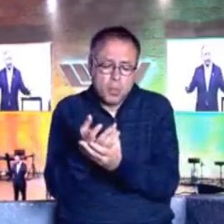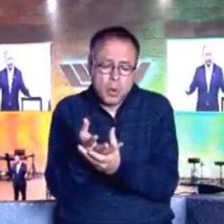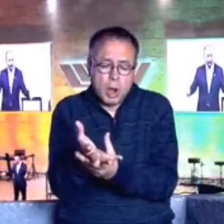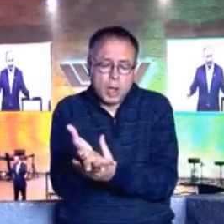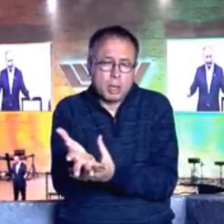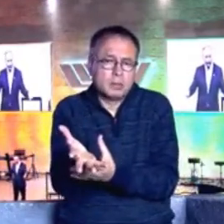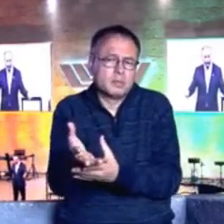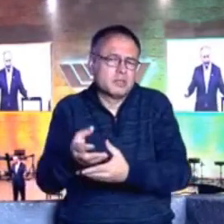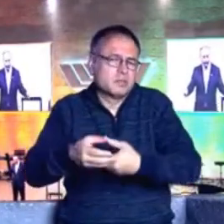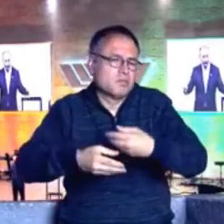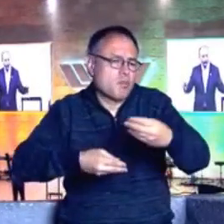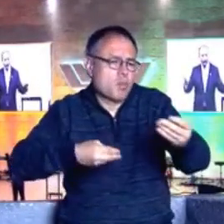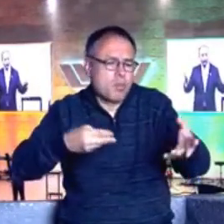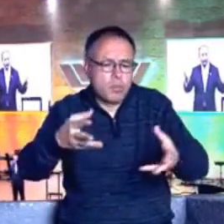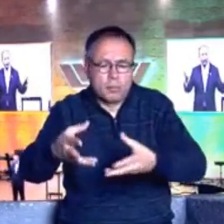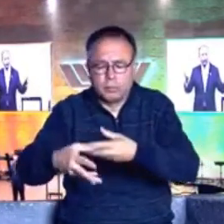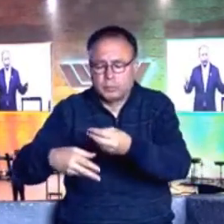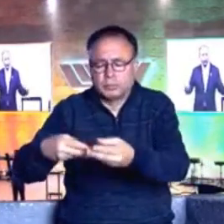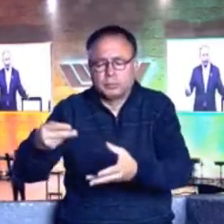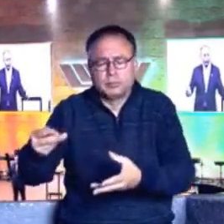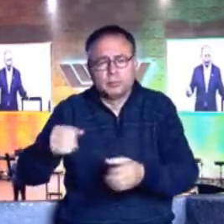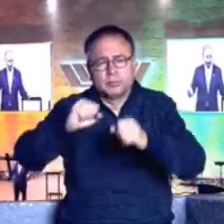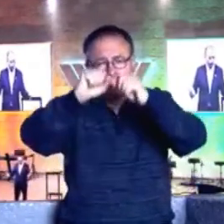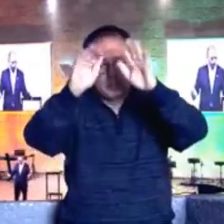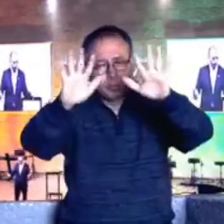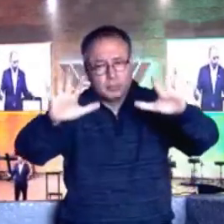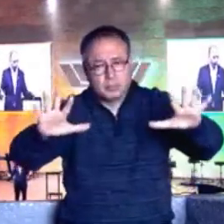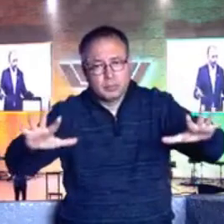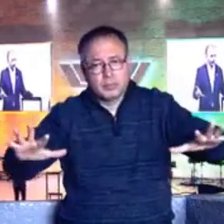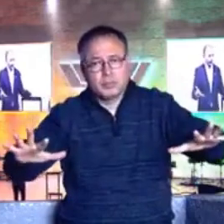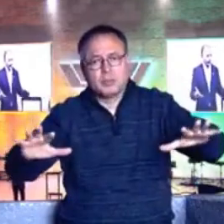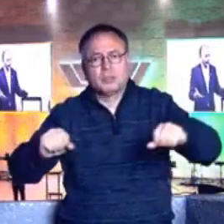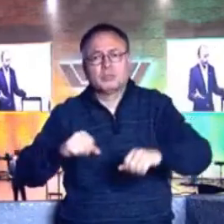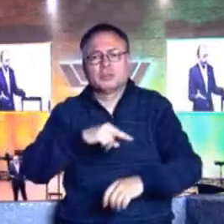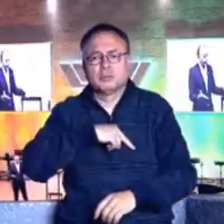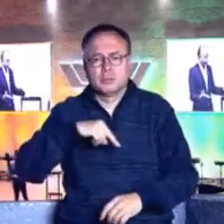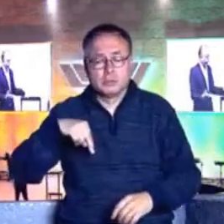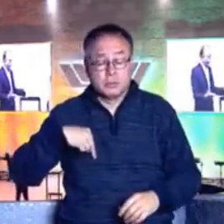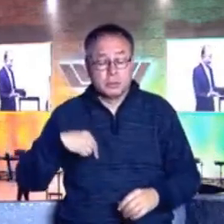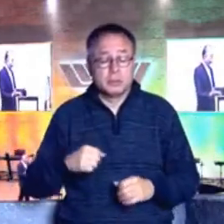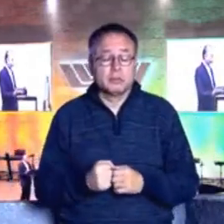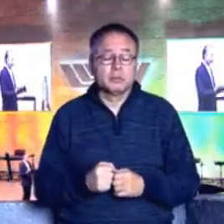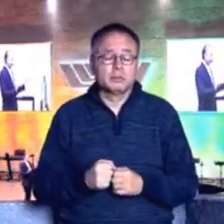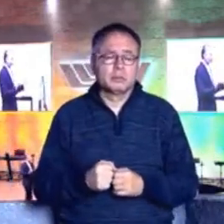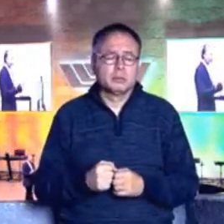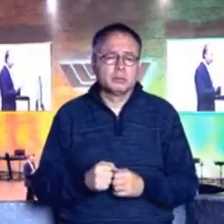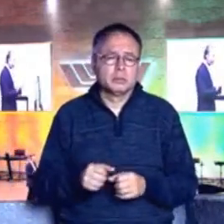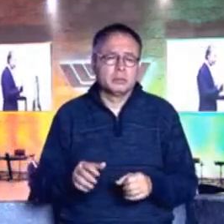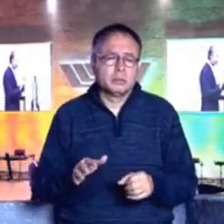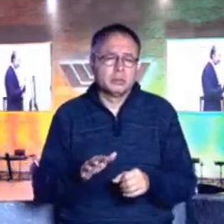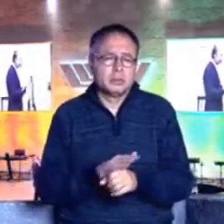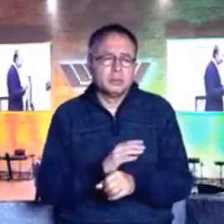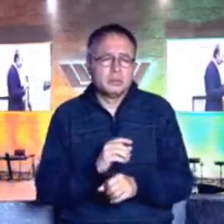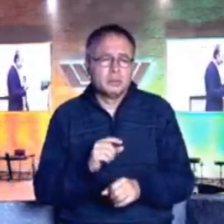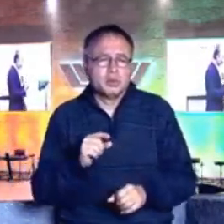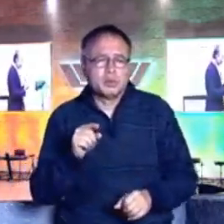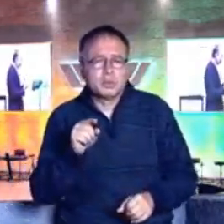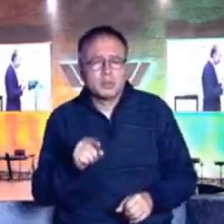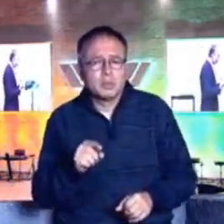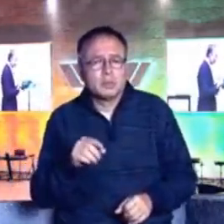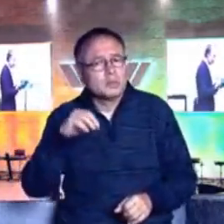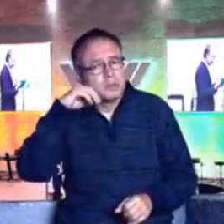generosamente para derramar bendiciones sobre nosotros Porque tú nos retas a